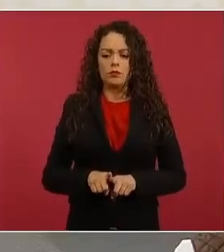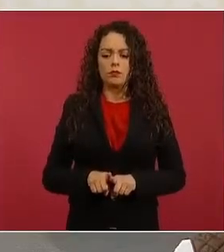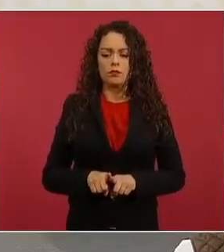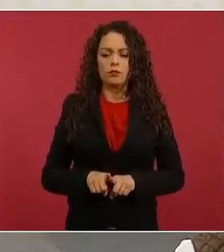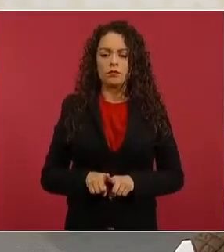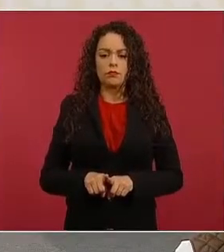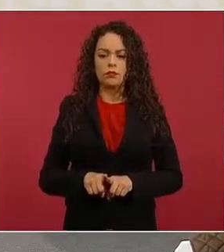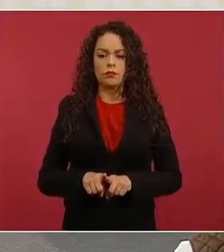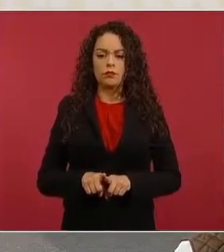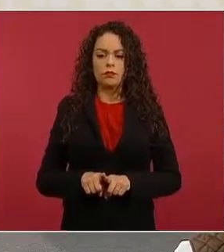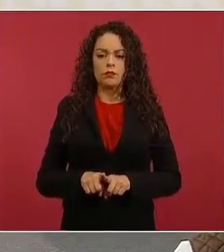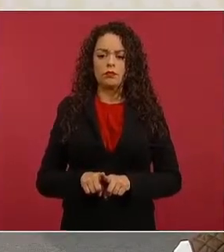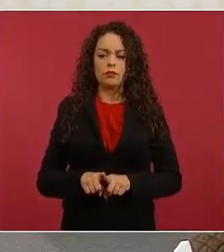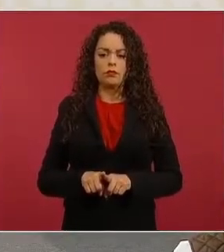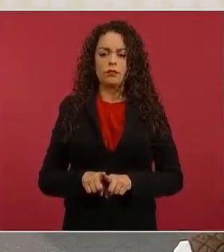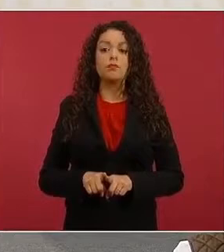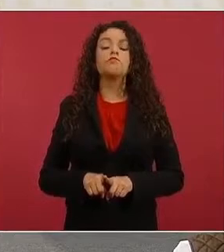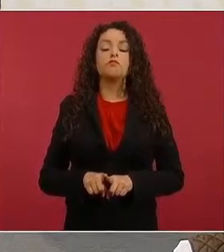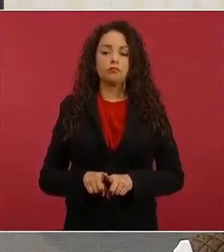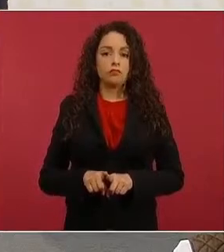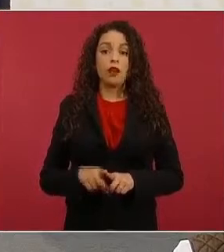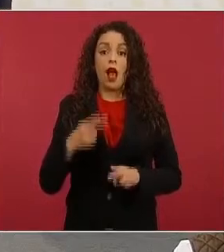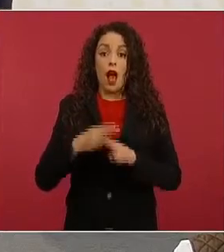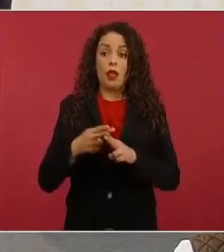incluso ya tienen un permiso